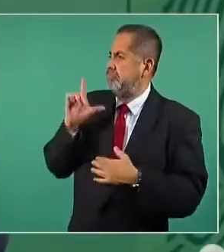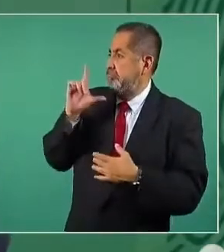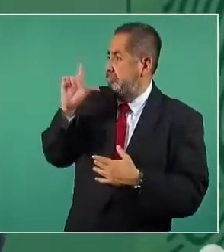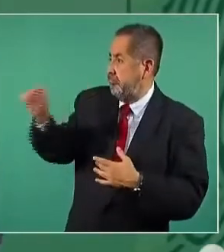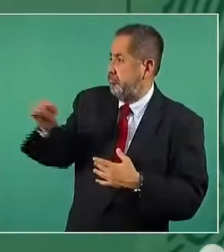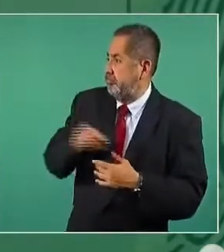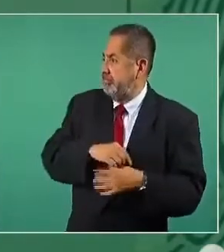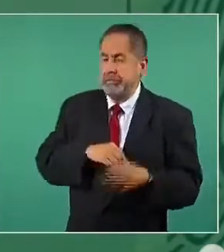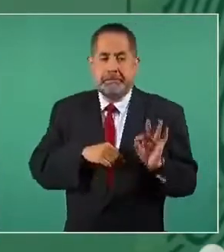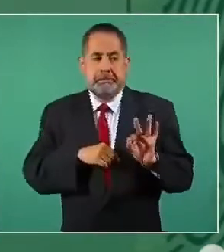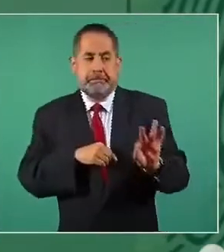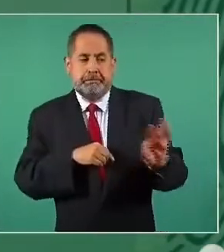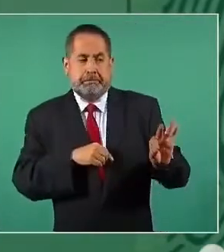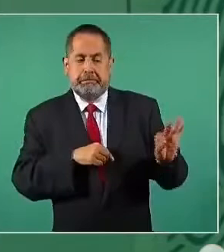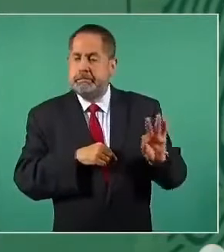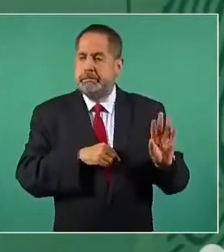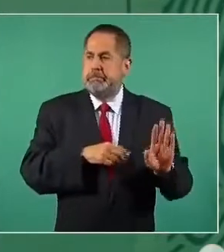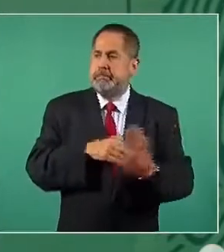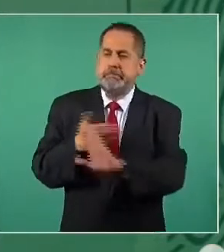para que se promuevan los amparos.